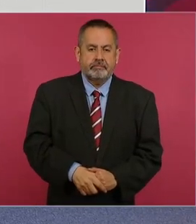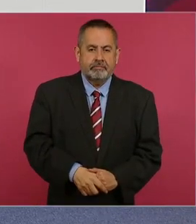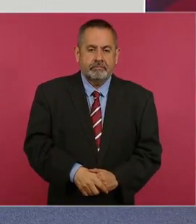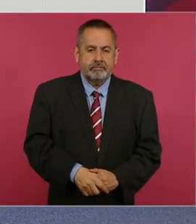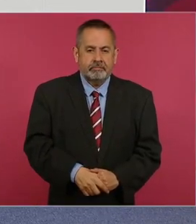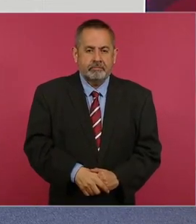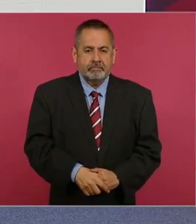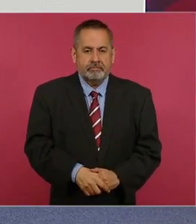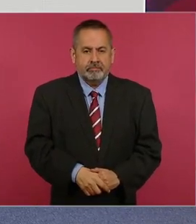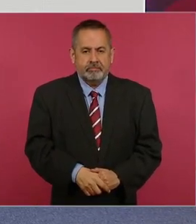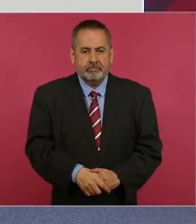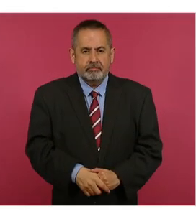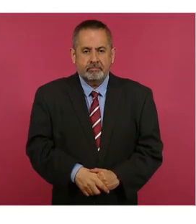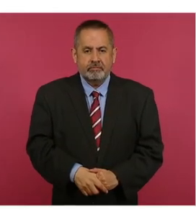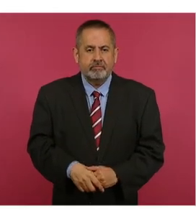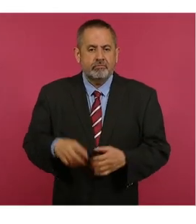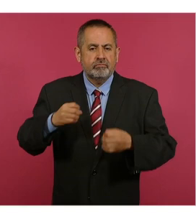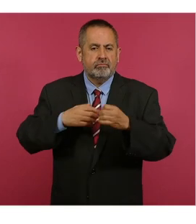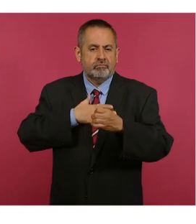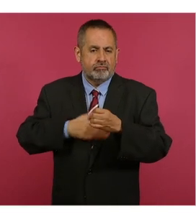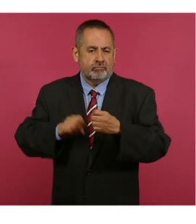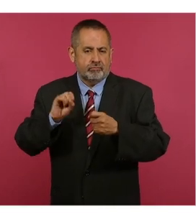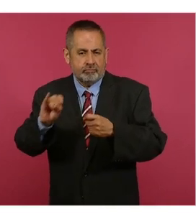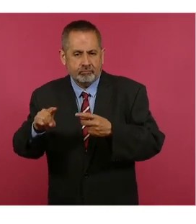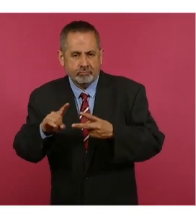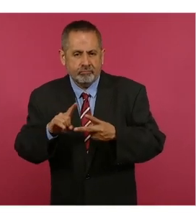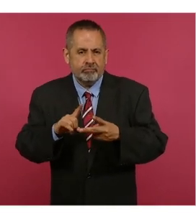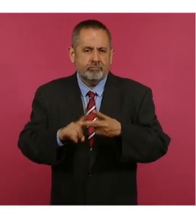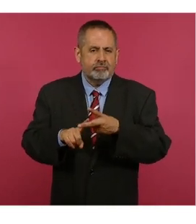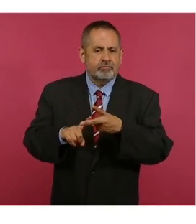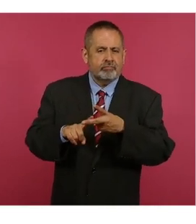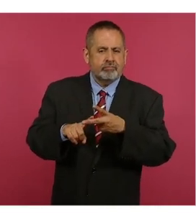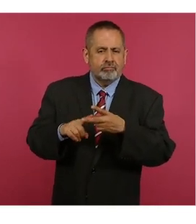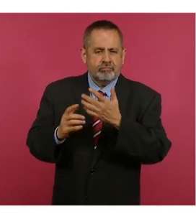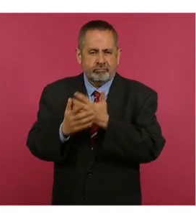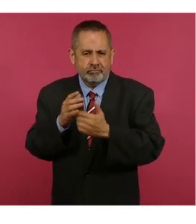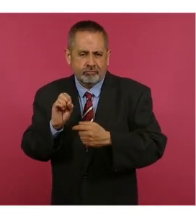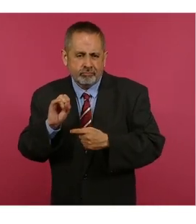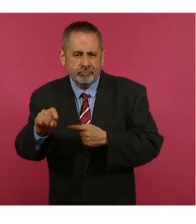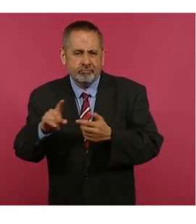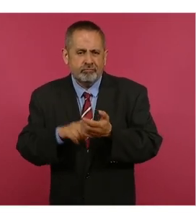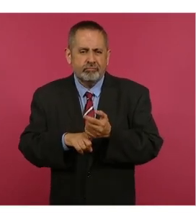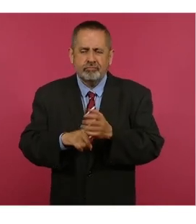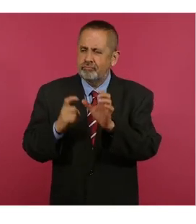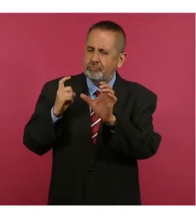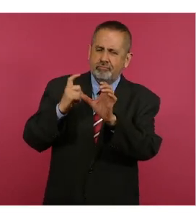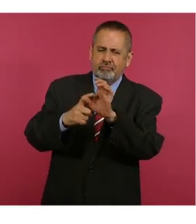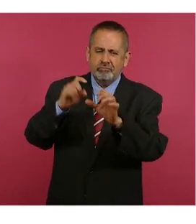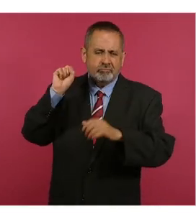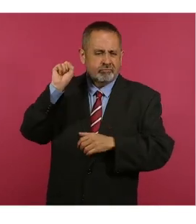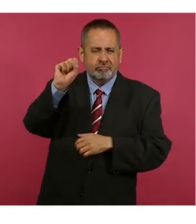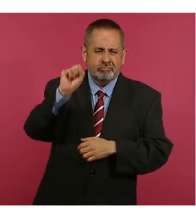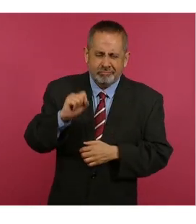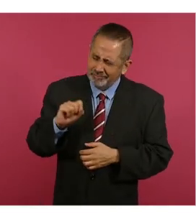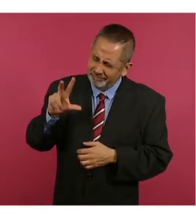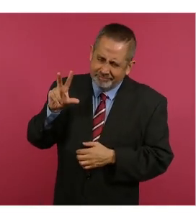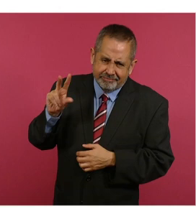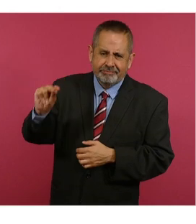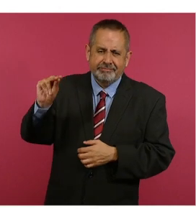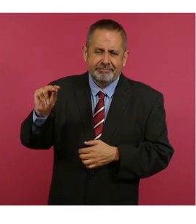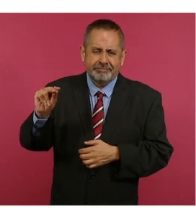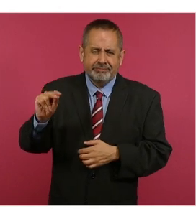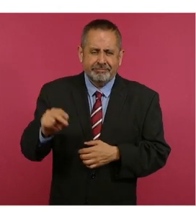Obrerismo, sí, justicia social, sí, bienestar económico, sí, organización sindical, sí, comunismo, no.